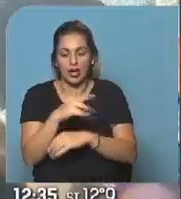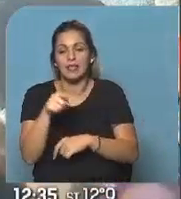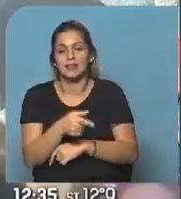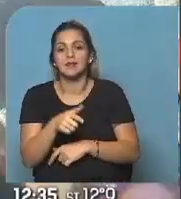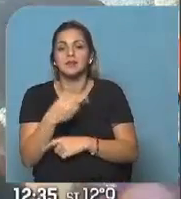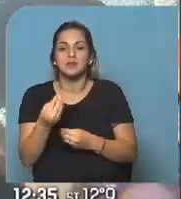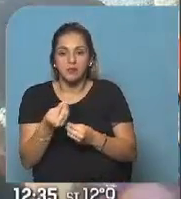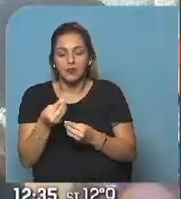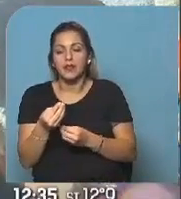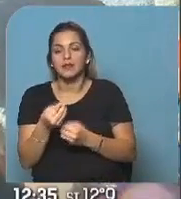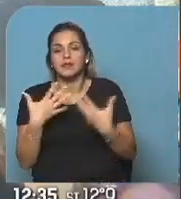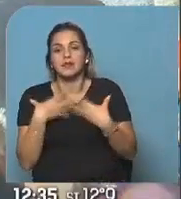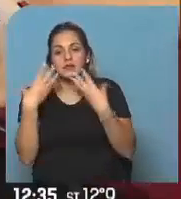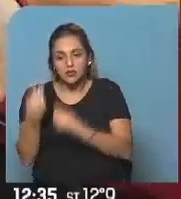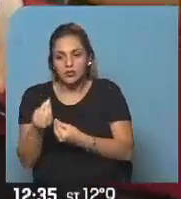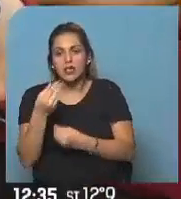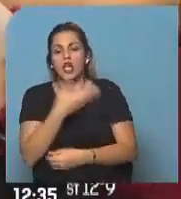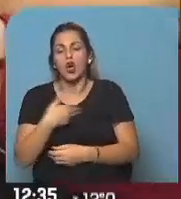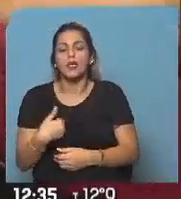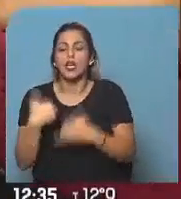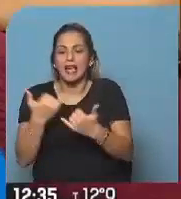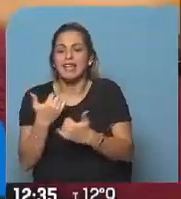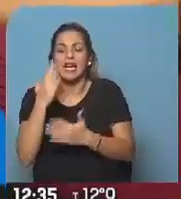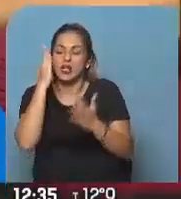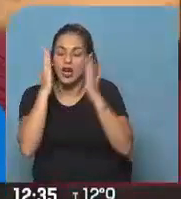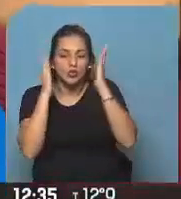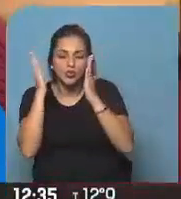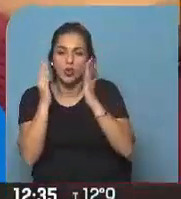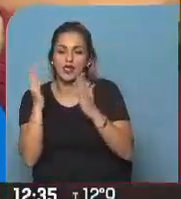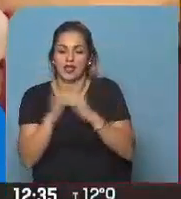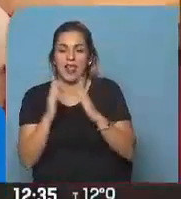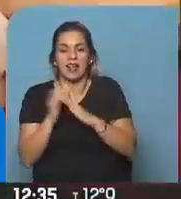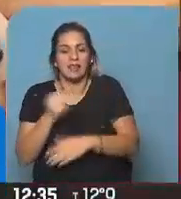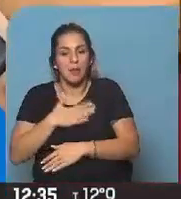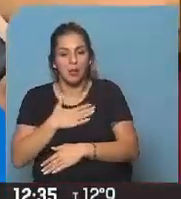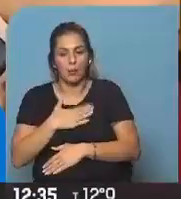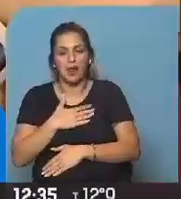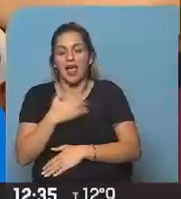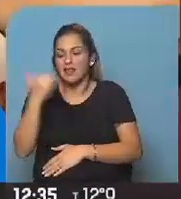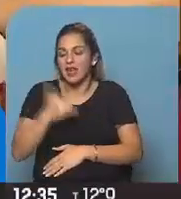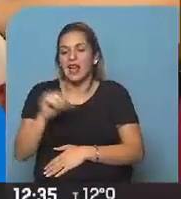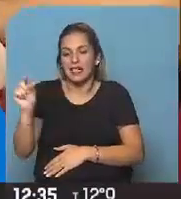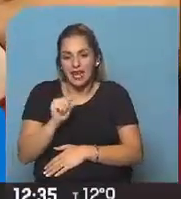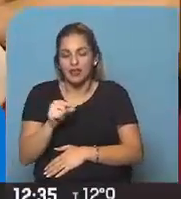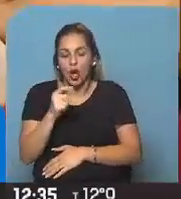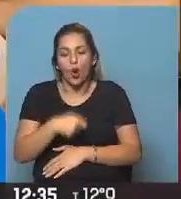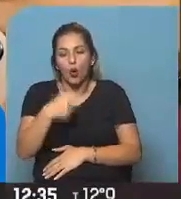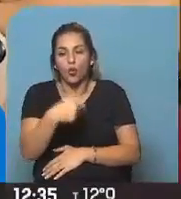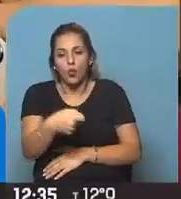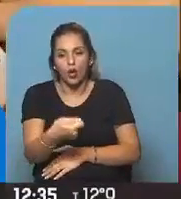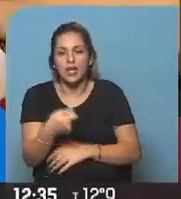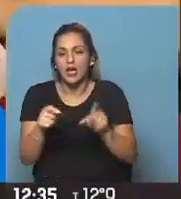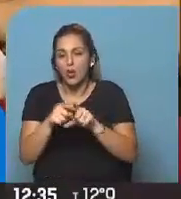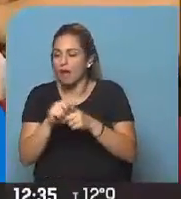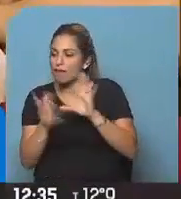es ayudarlos desde el gobierno a acceder al sueño de la casa propia. El poder tener créditos donde la cuota del crédito sea similar al